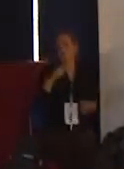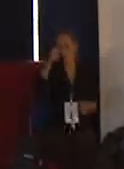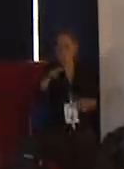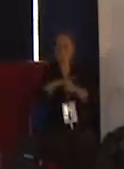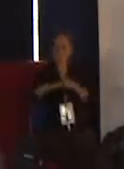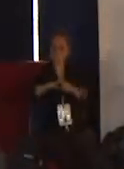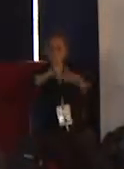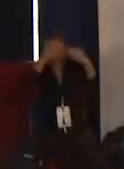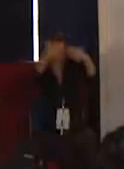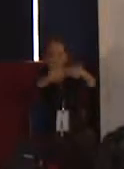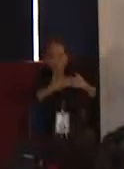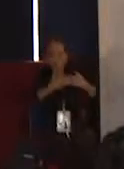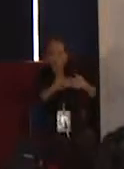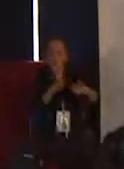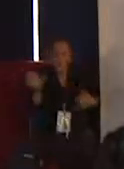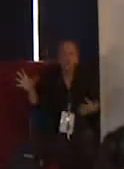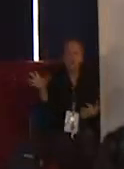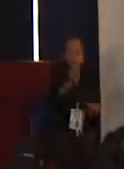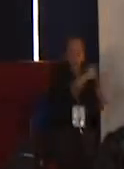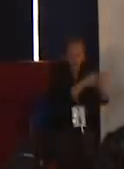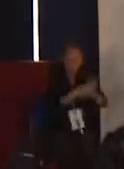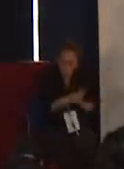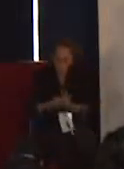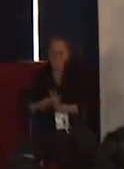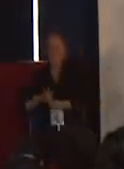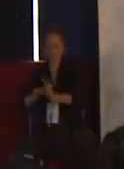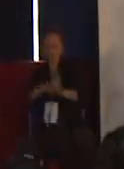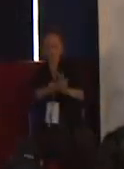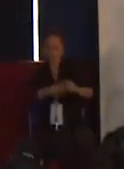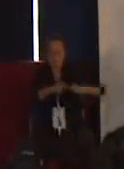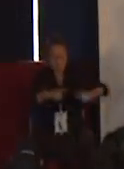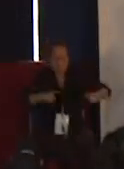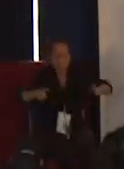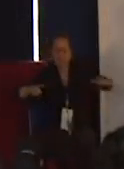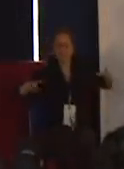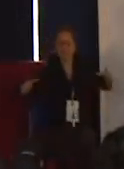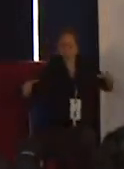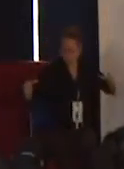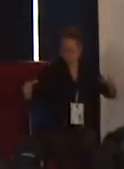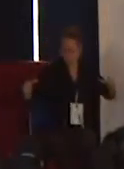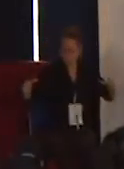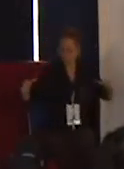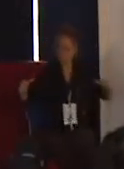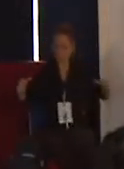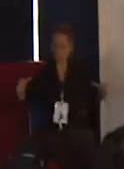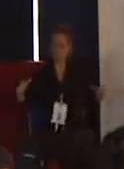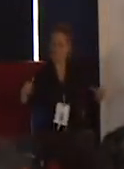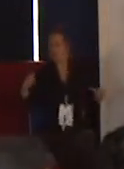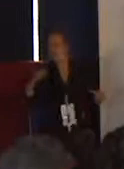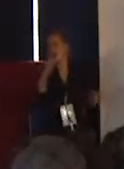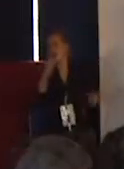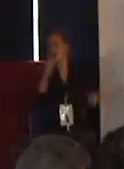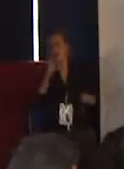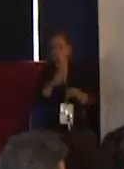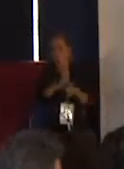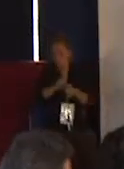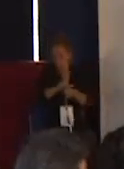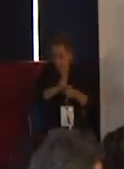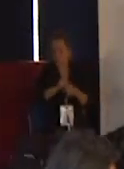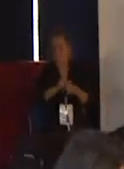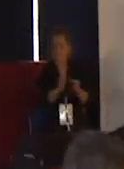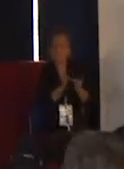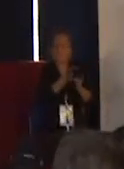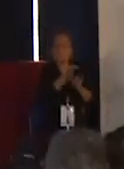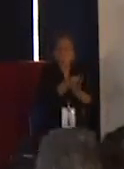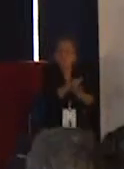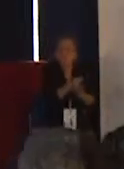con discapacidad, entre toditos, unimos una masa a velar por todo el pueblo y municipio, los veedores con